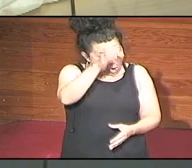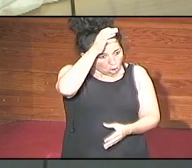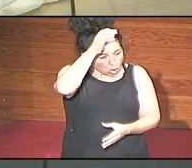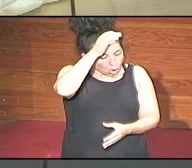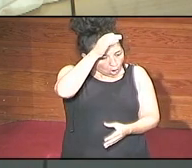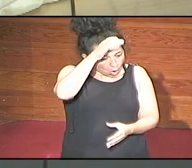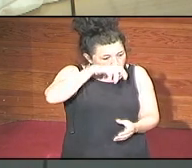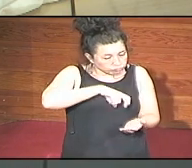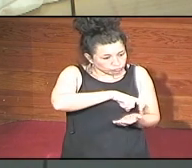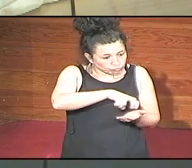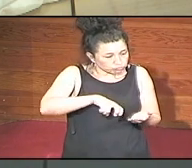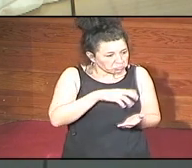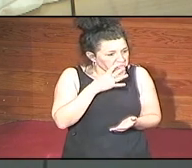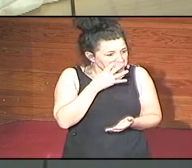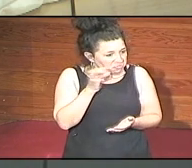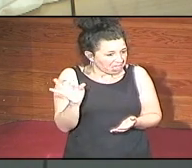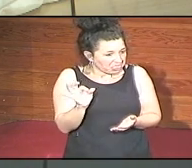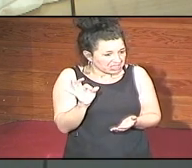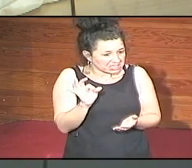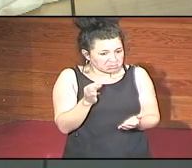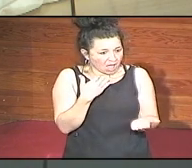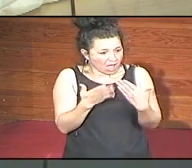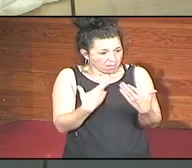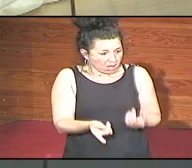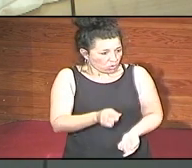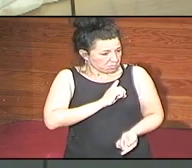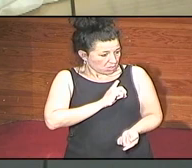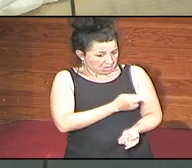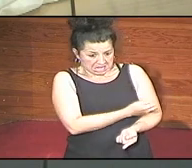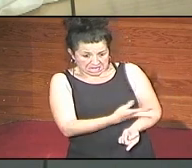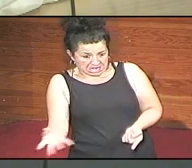francés se utiliza para comunicarse conmigo pero nadie habla francés